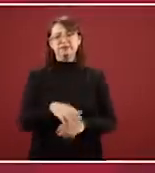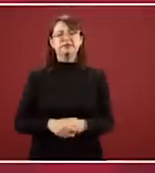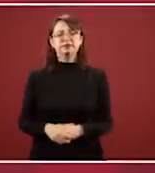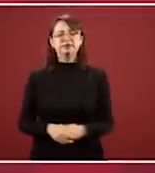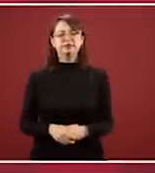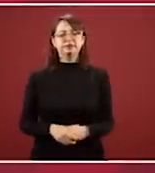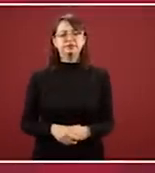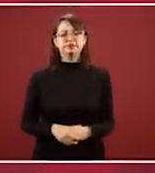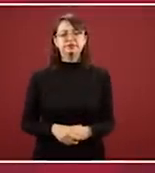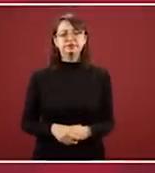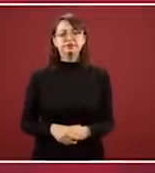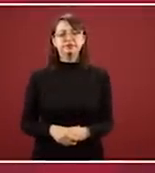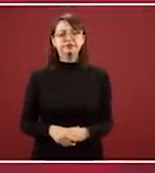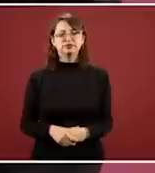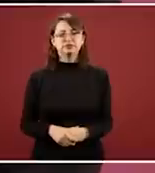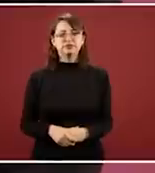Esa